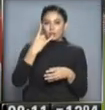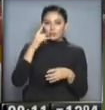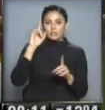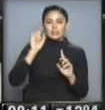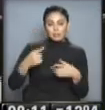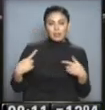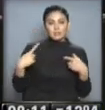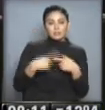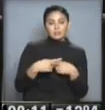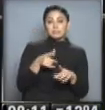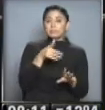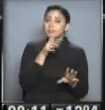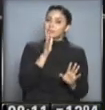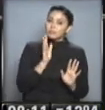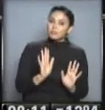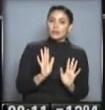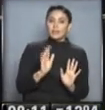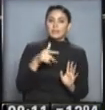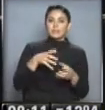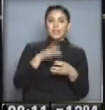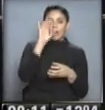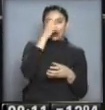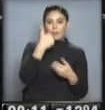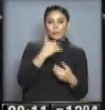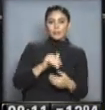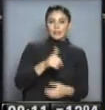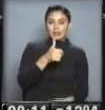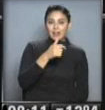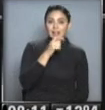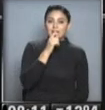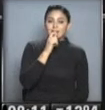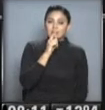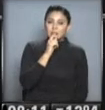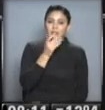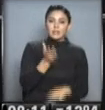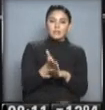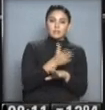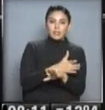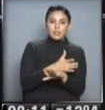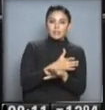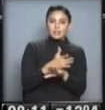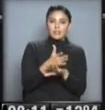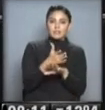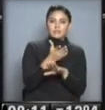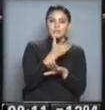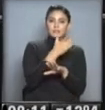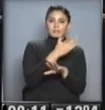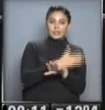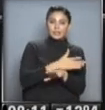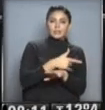Washington Tavares. Sería un buen mérito para la selección uruguaya luego de lo que fuera ese puesto